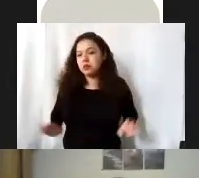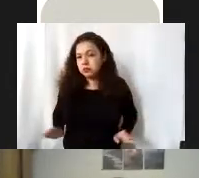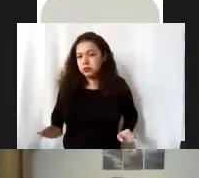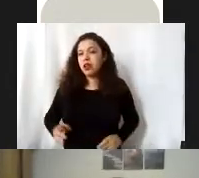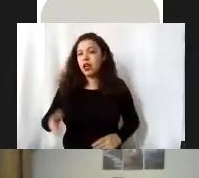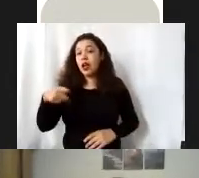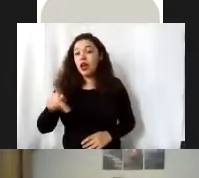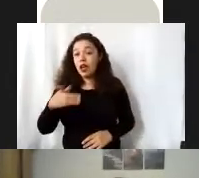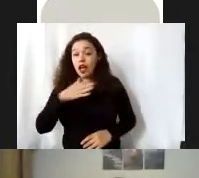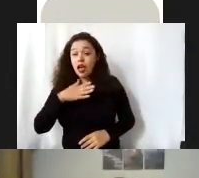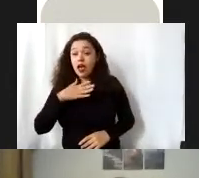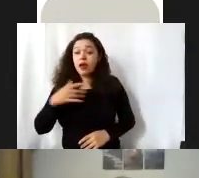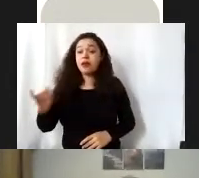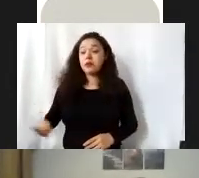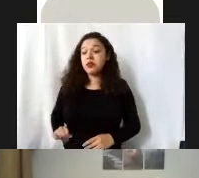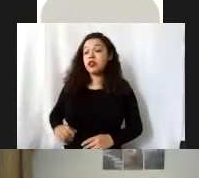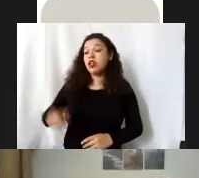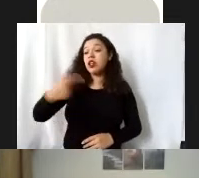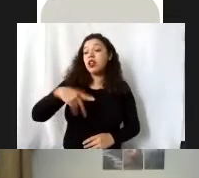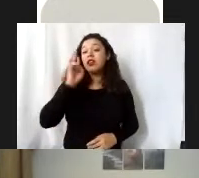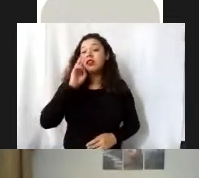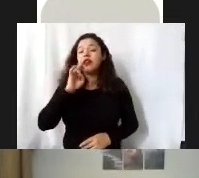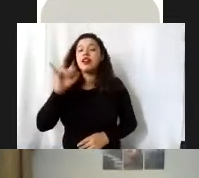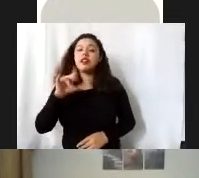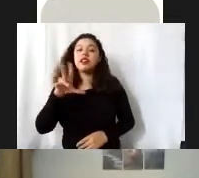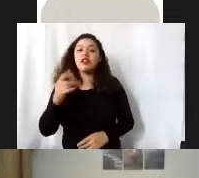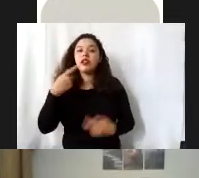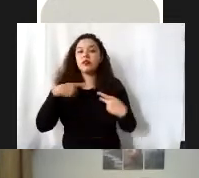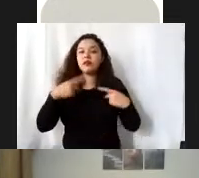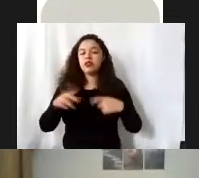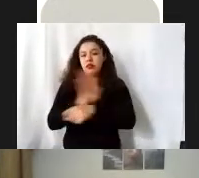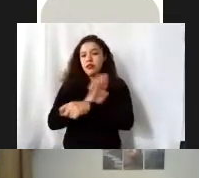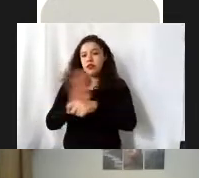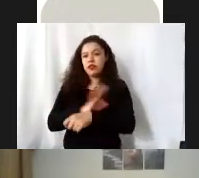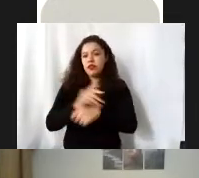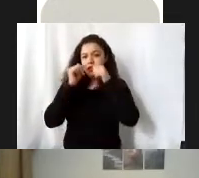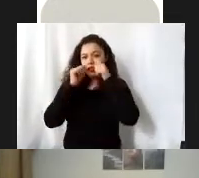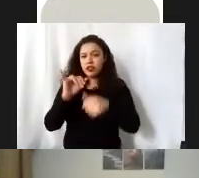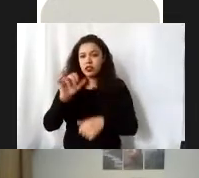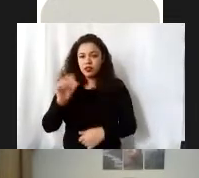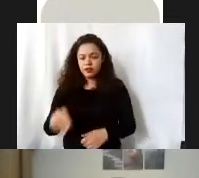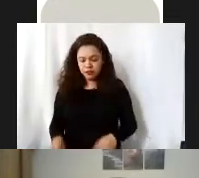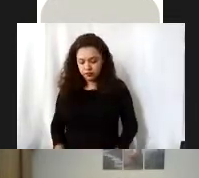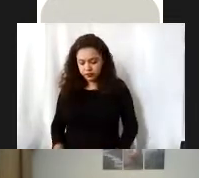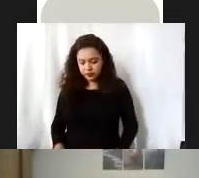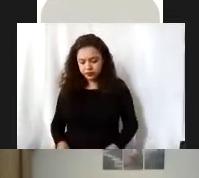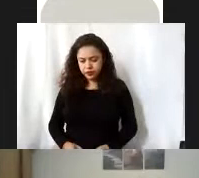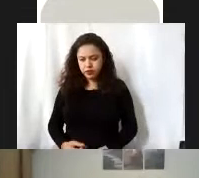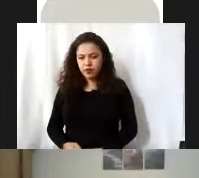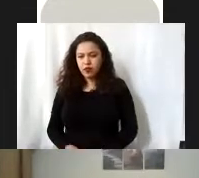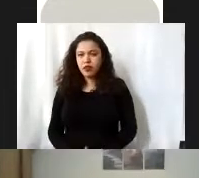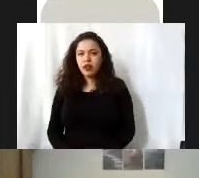más ver si están al pendiente o no de este beneficiario. Claro. Sí, y entonces eso da